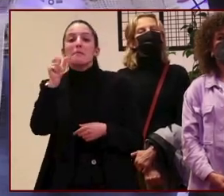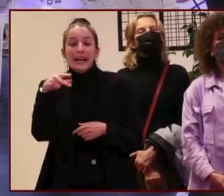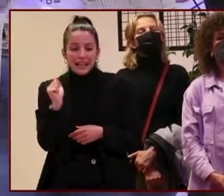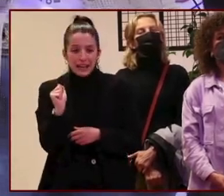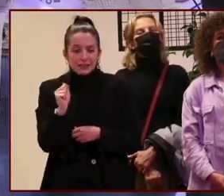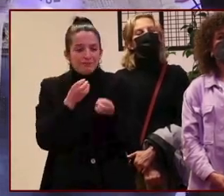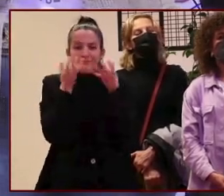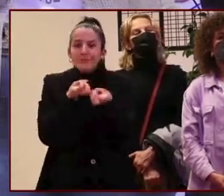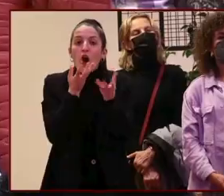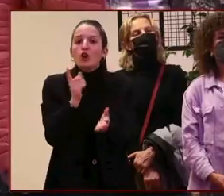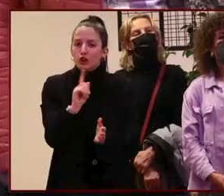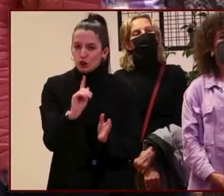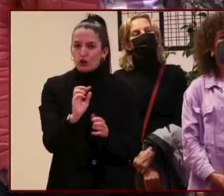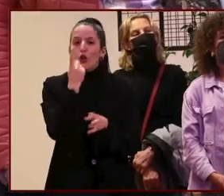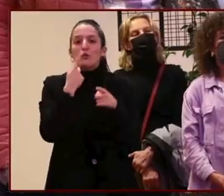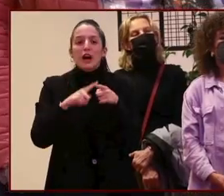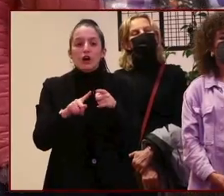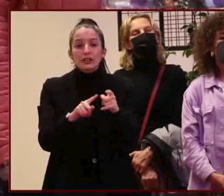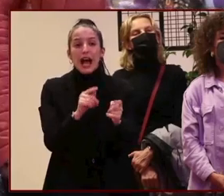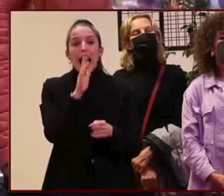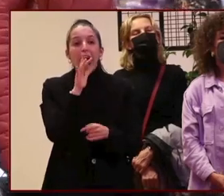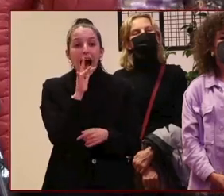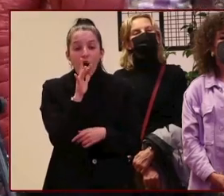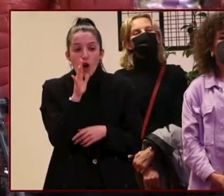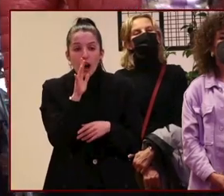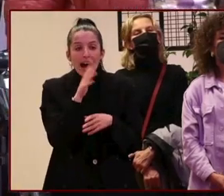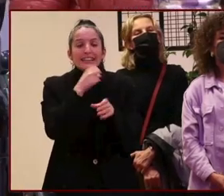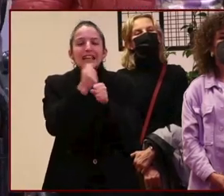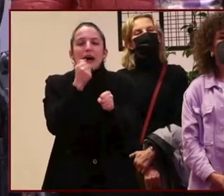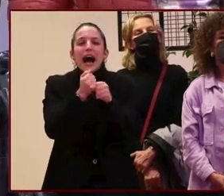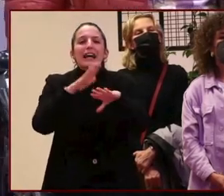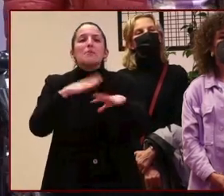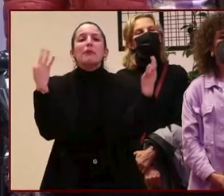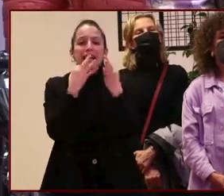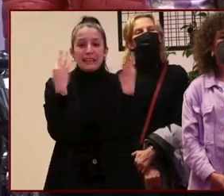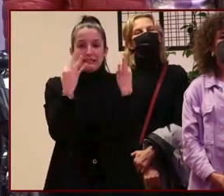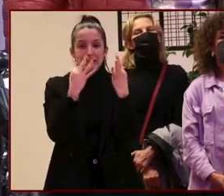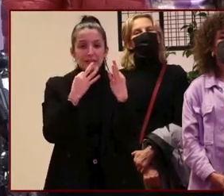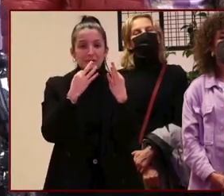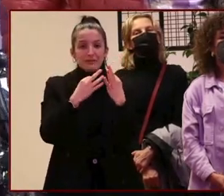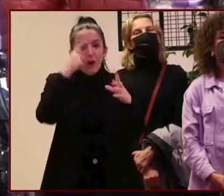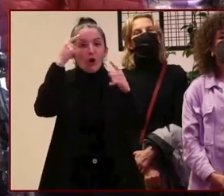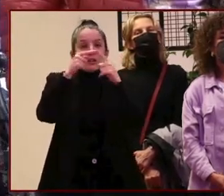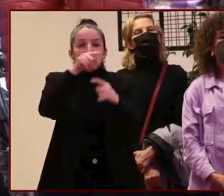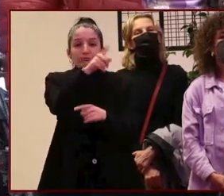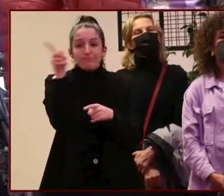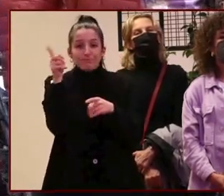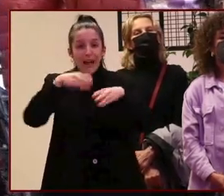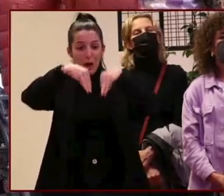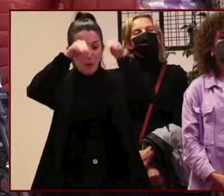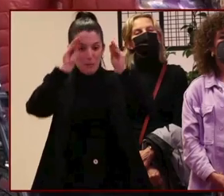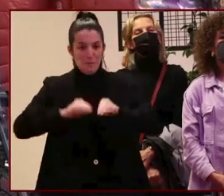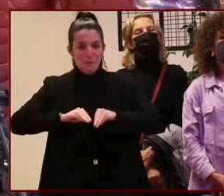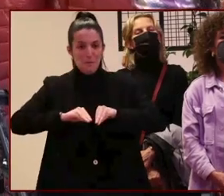contó que está a trabajar para que esta manta este nace de